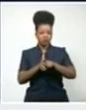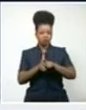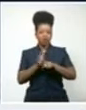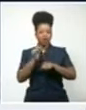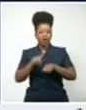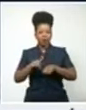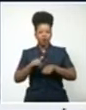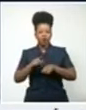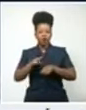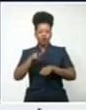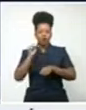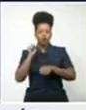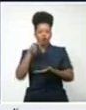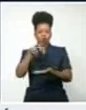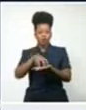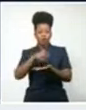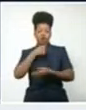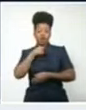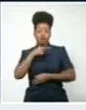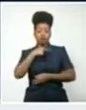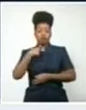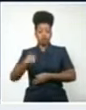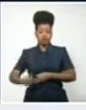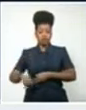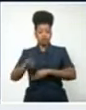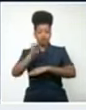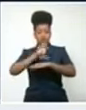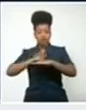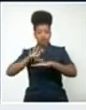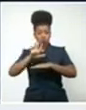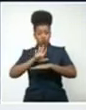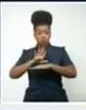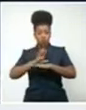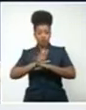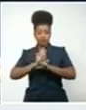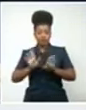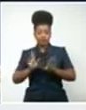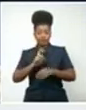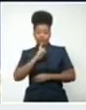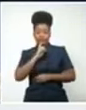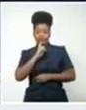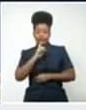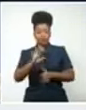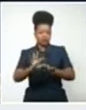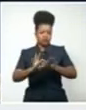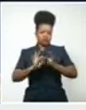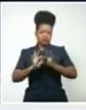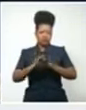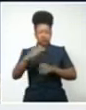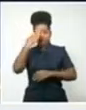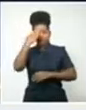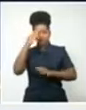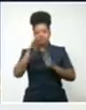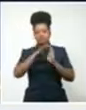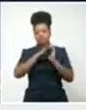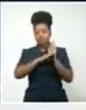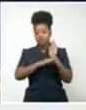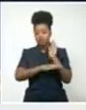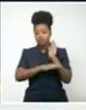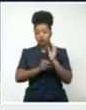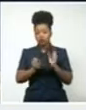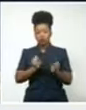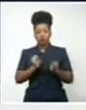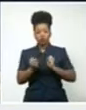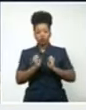Cuando el de China y Europa se le estaba poniendo difícil gracias a las medidas de control, ha